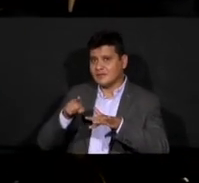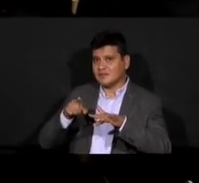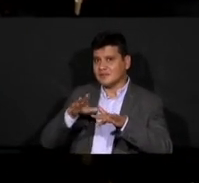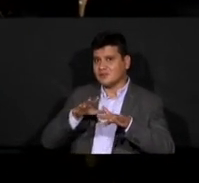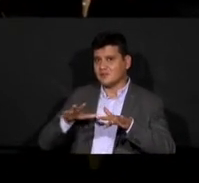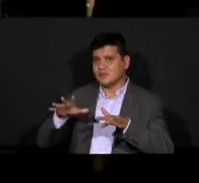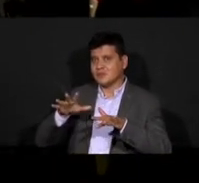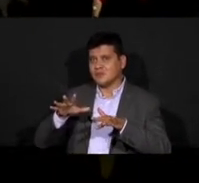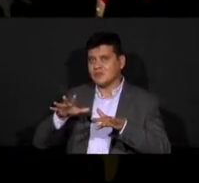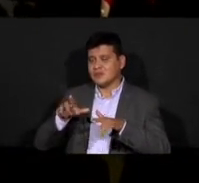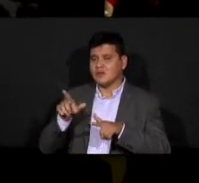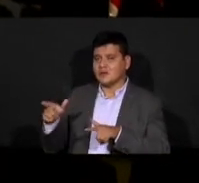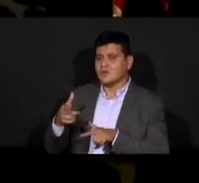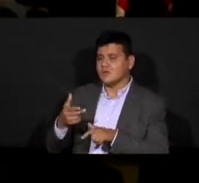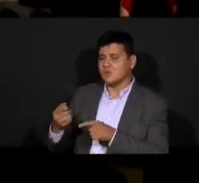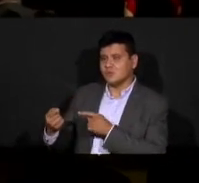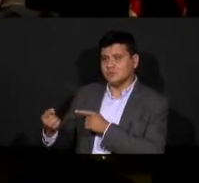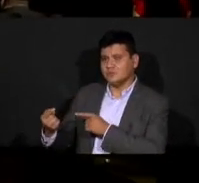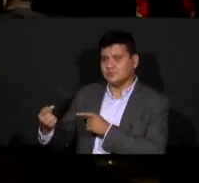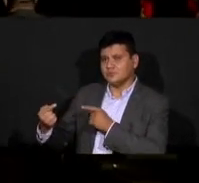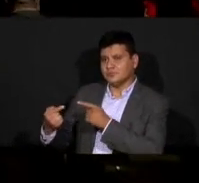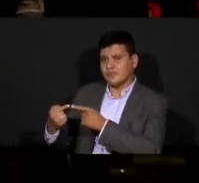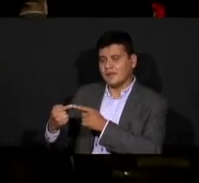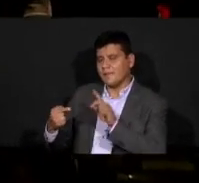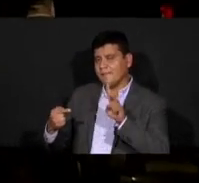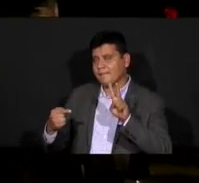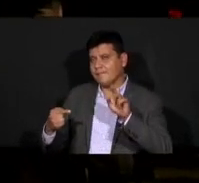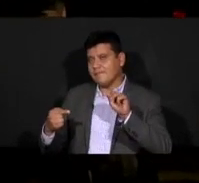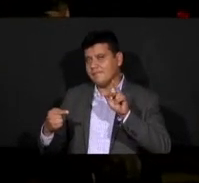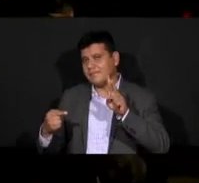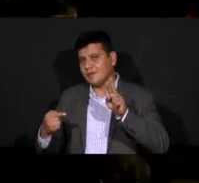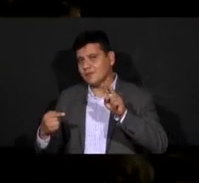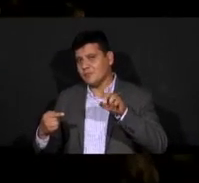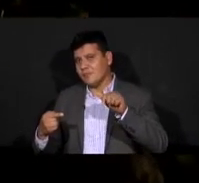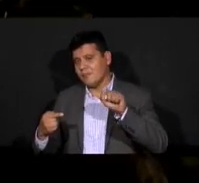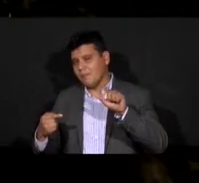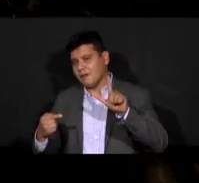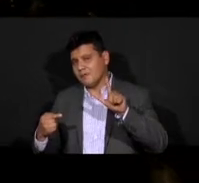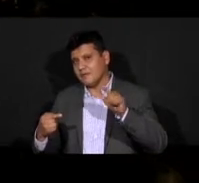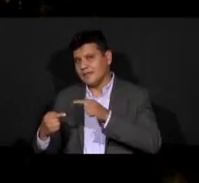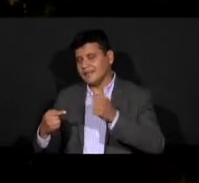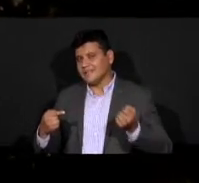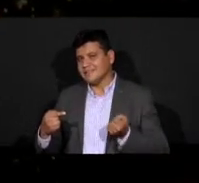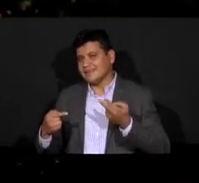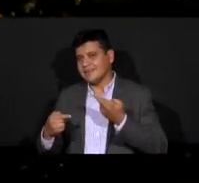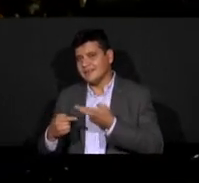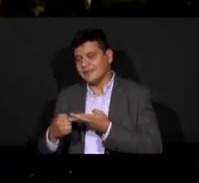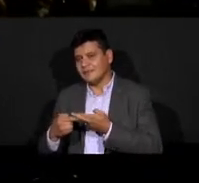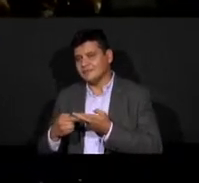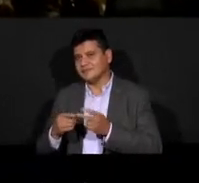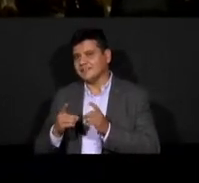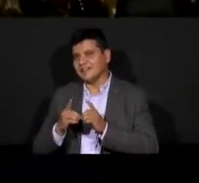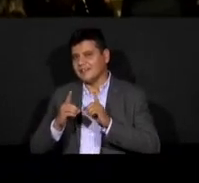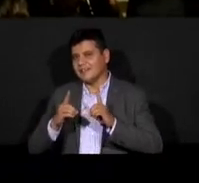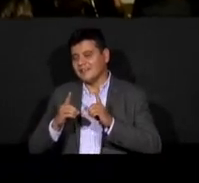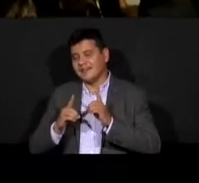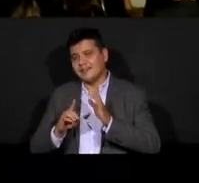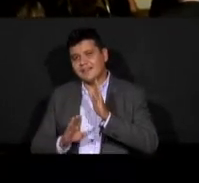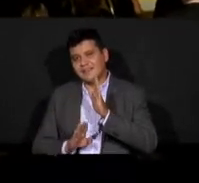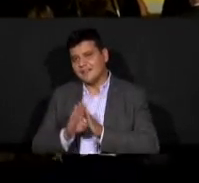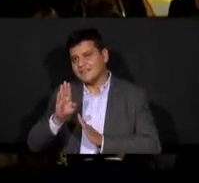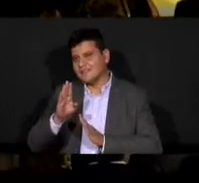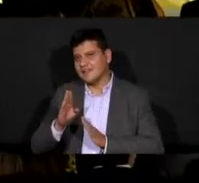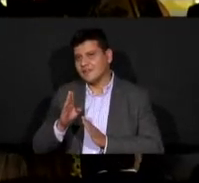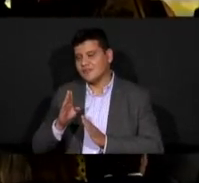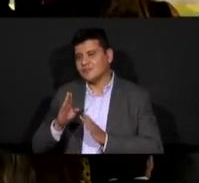doctor Víctor Manuel Villalobos Arámbula, secretario de Agricultura y Desarrollo Rural del Gobierno